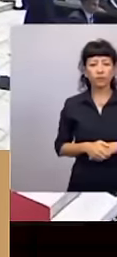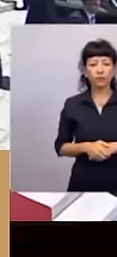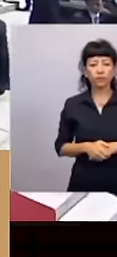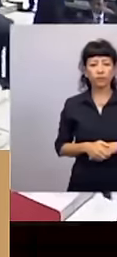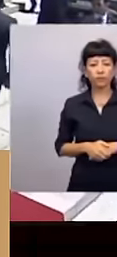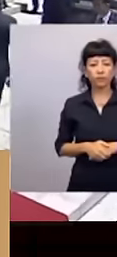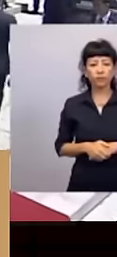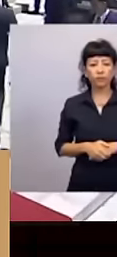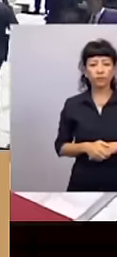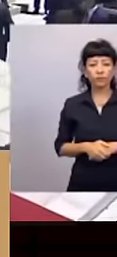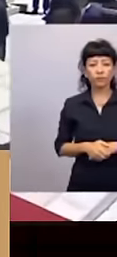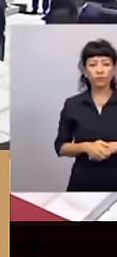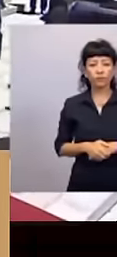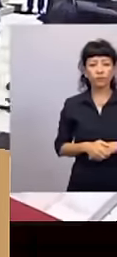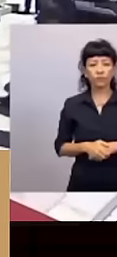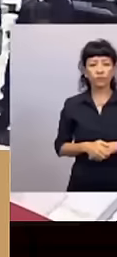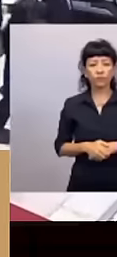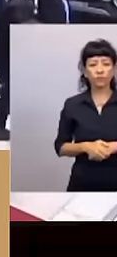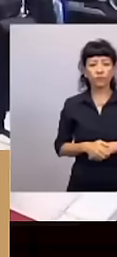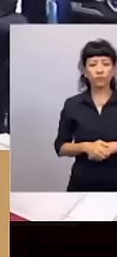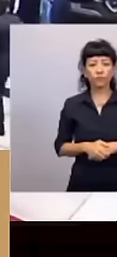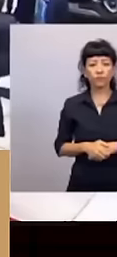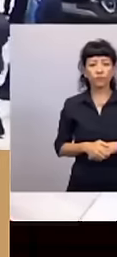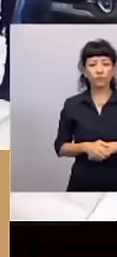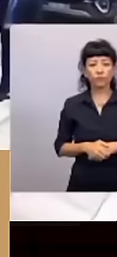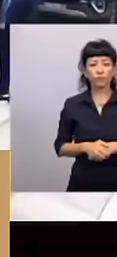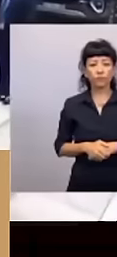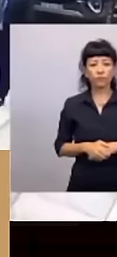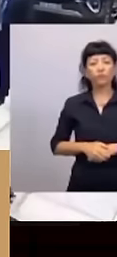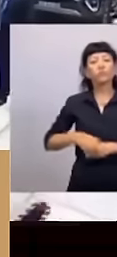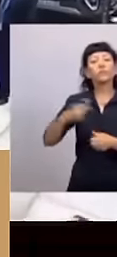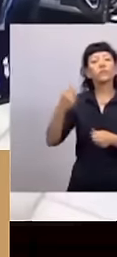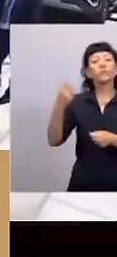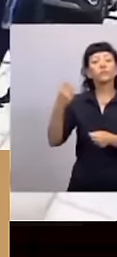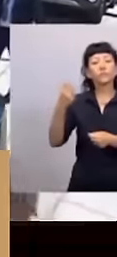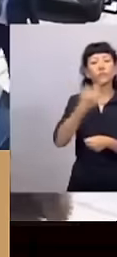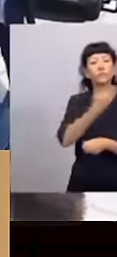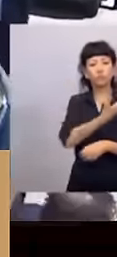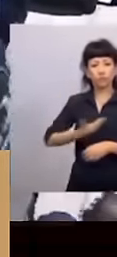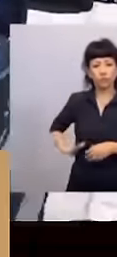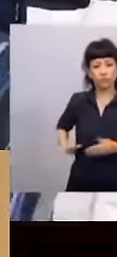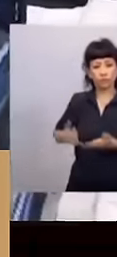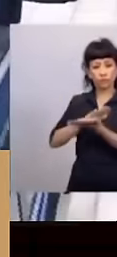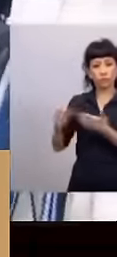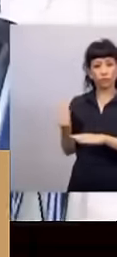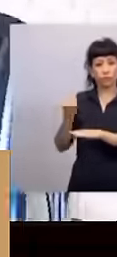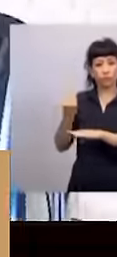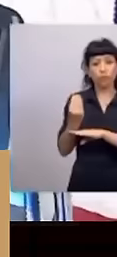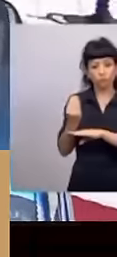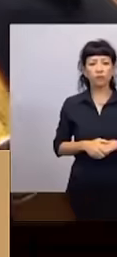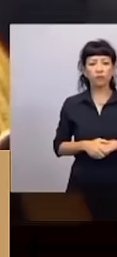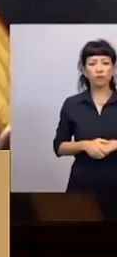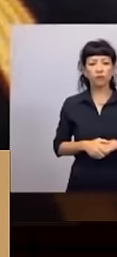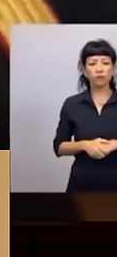minoría también por poco, pero a nada que vaya bien la economía, que se recupere el empleo, que se recuperen los salarios, que por cierto están empezando a recuperarse